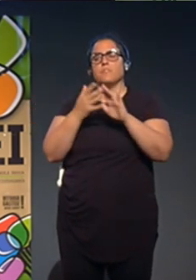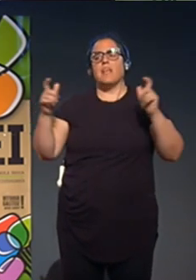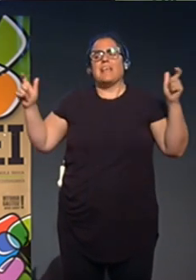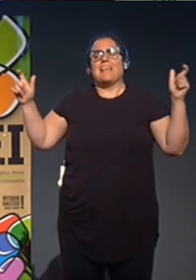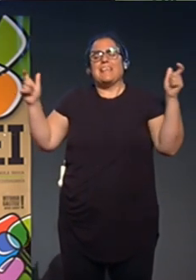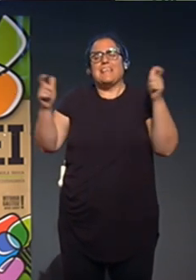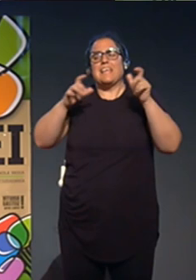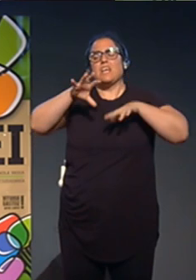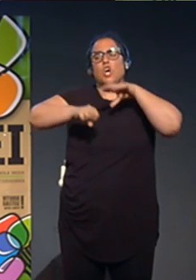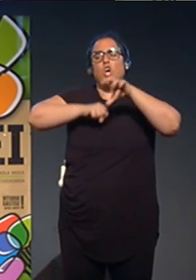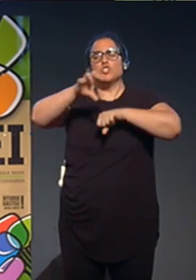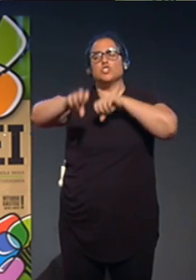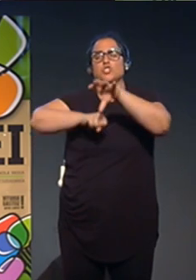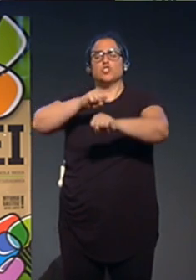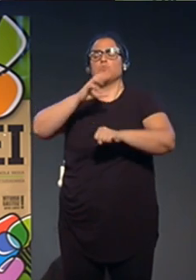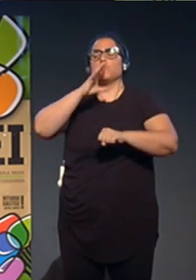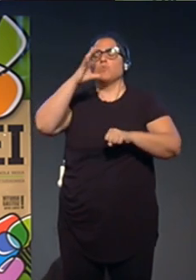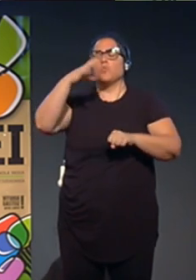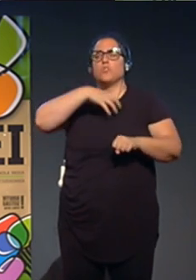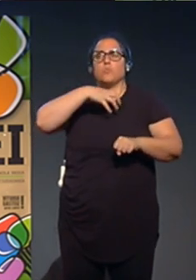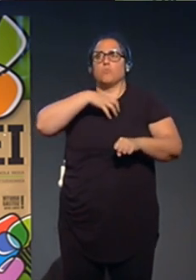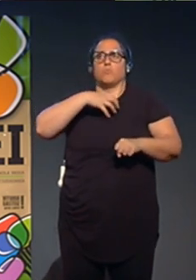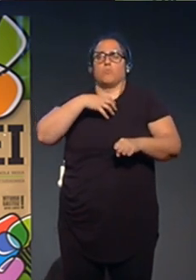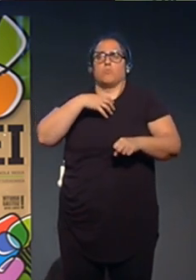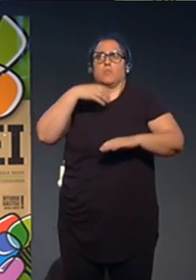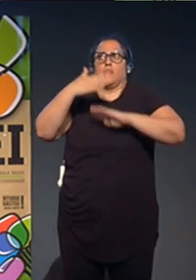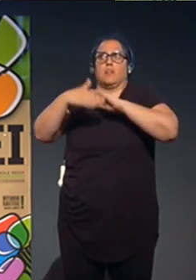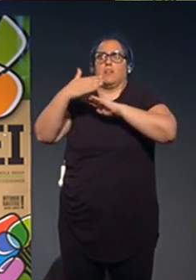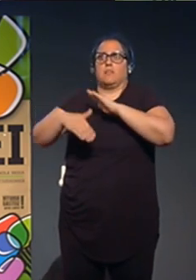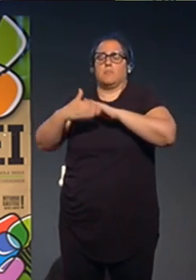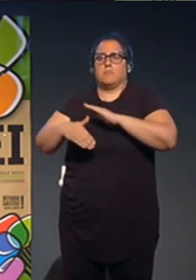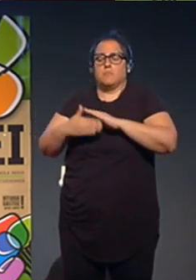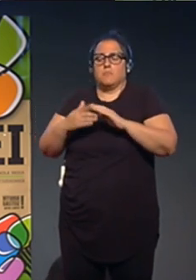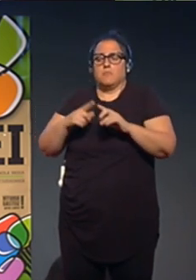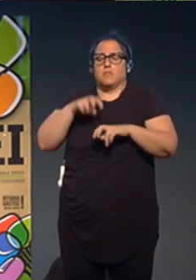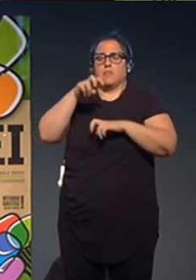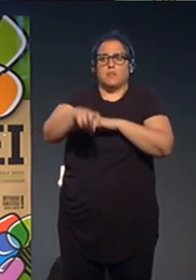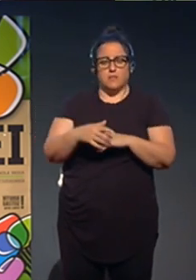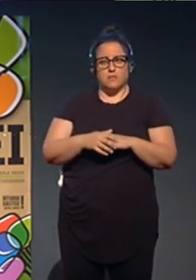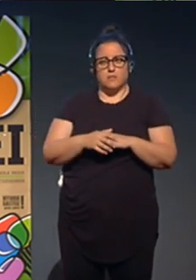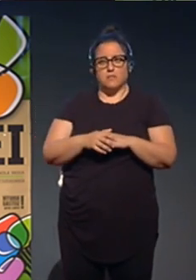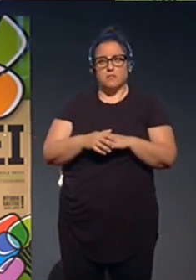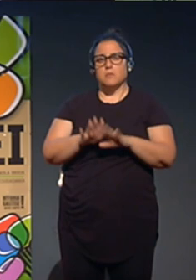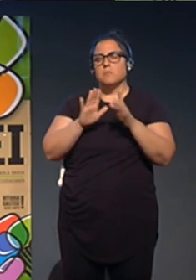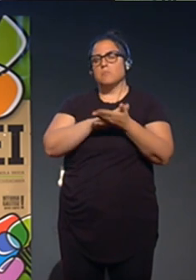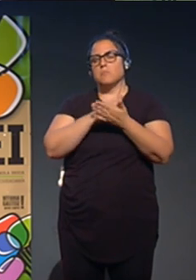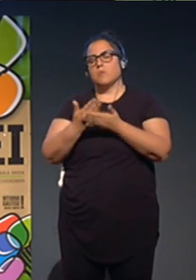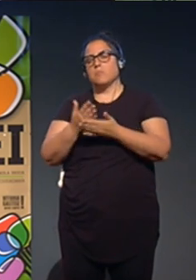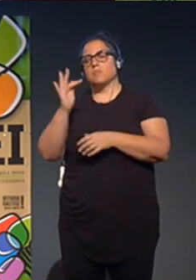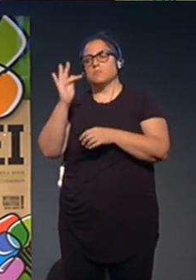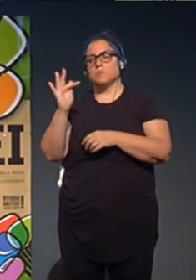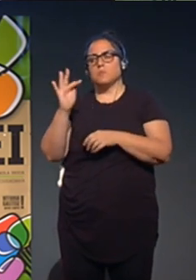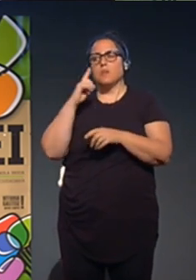en el consumo de esos recursos porque no podemos permitirlo no más allá pero justamente veamos La parte positiva para poder